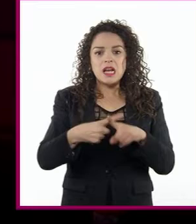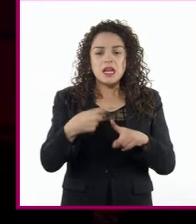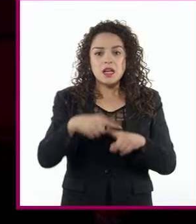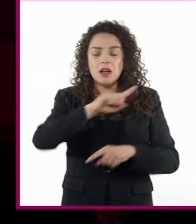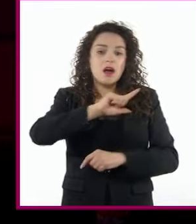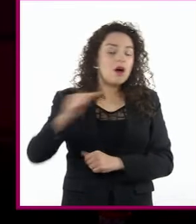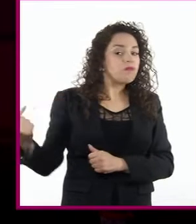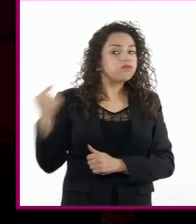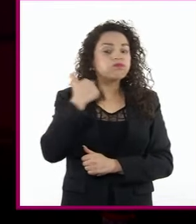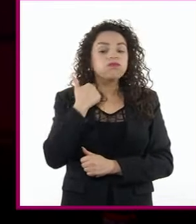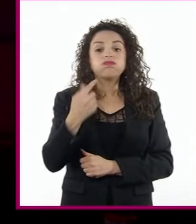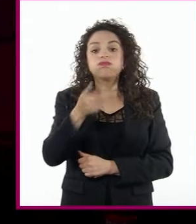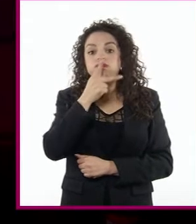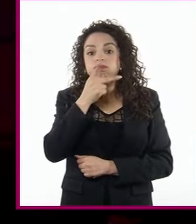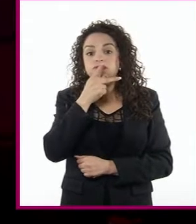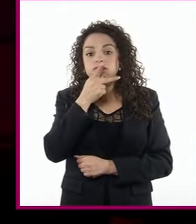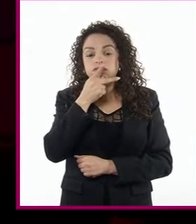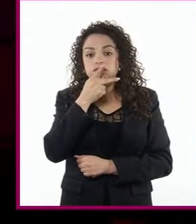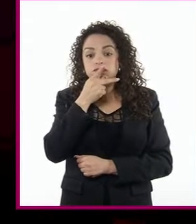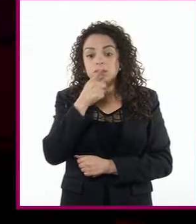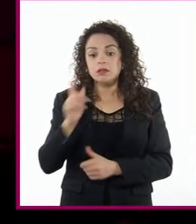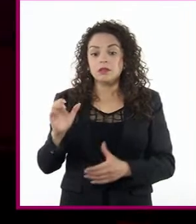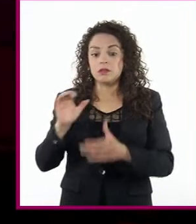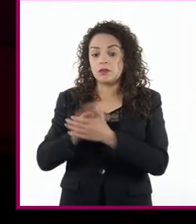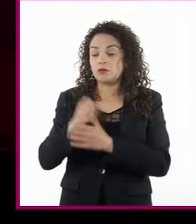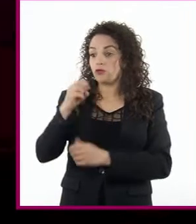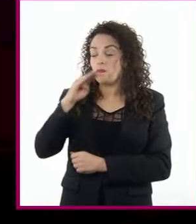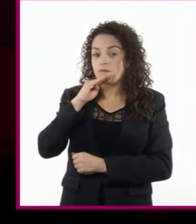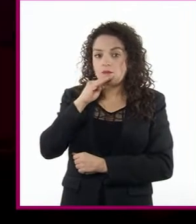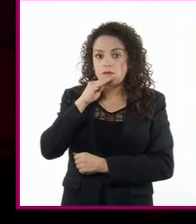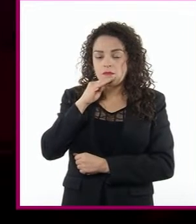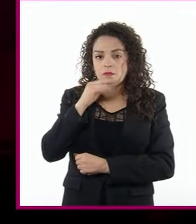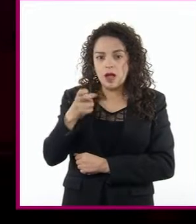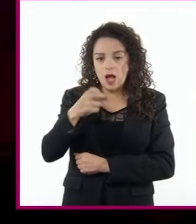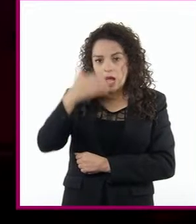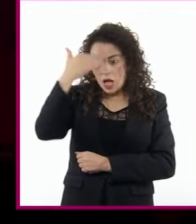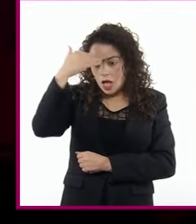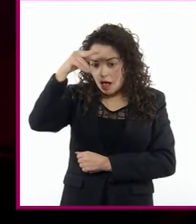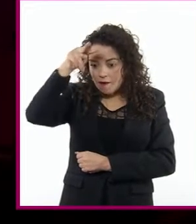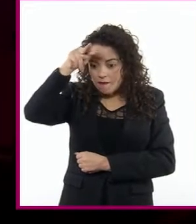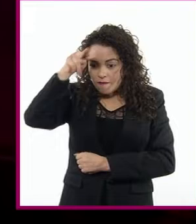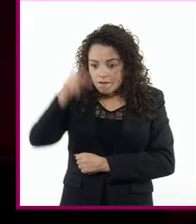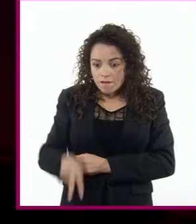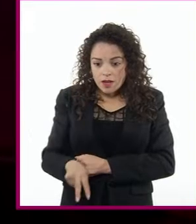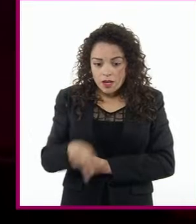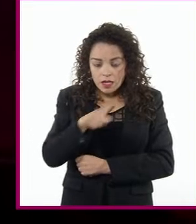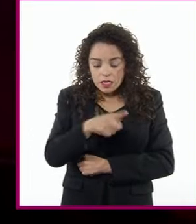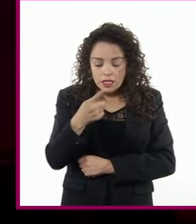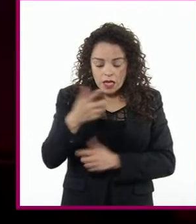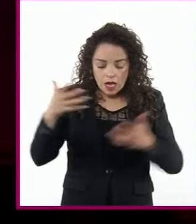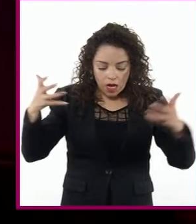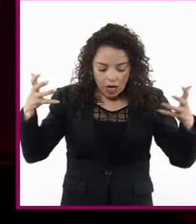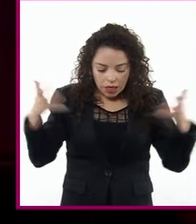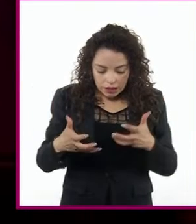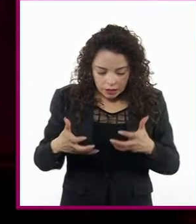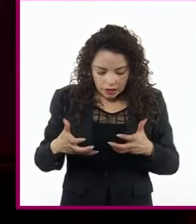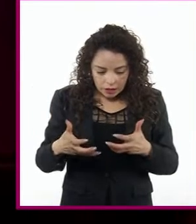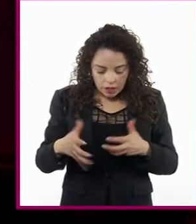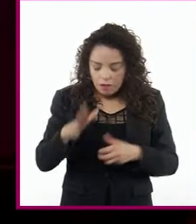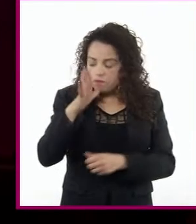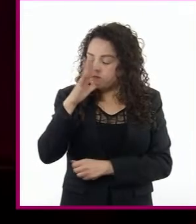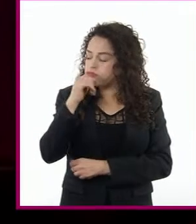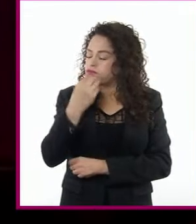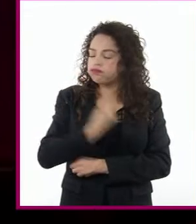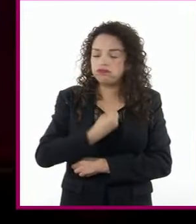su padre y se desposa con su madre. Al enterarse de la terrible verdad de sus hechos, incapaz de soportar